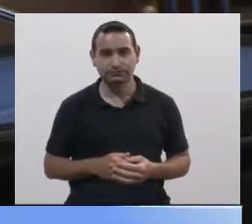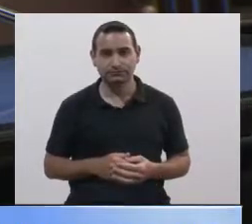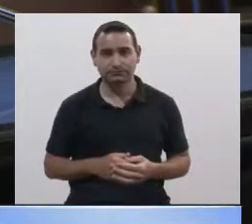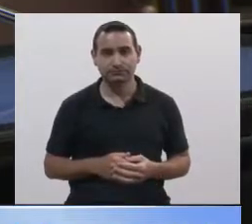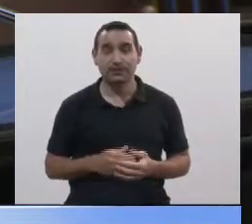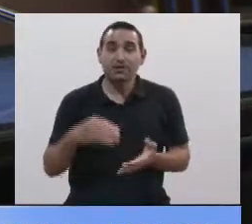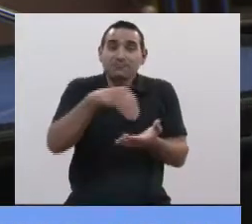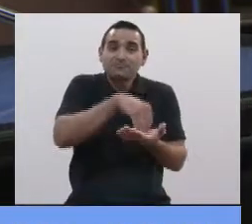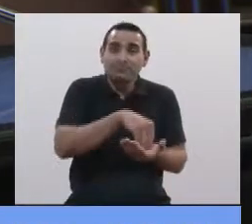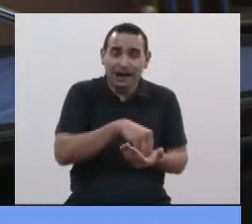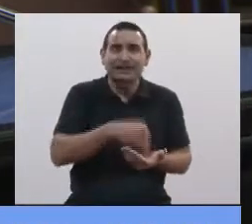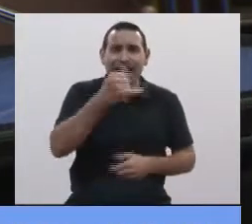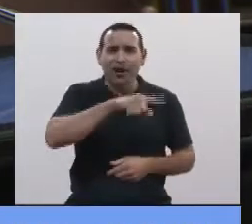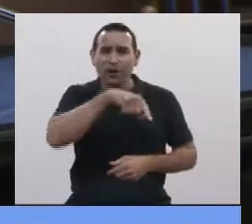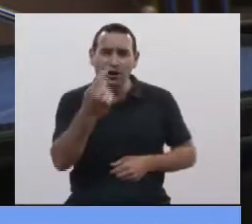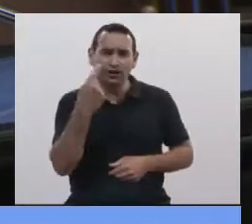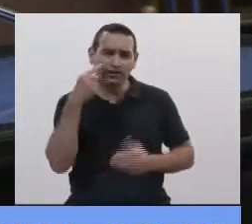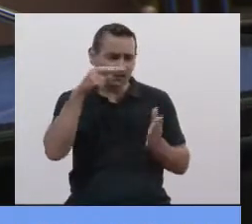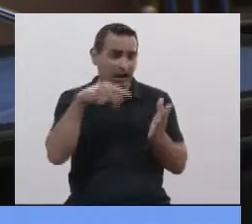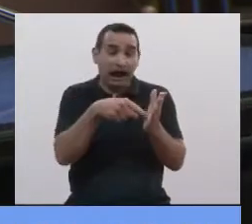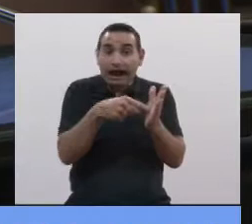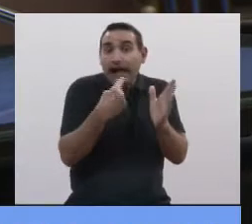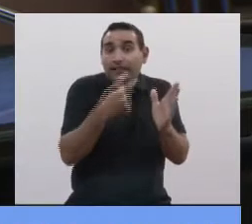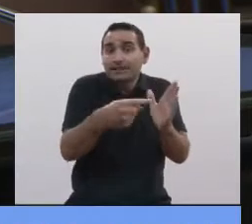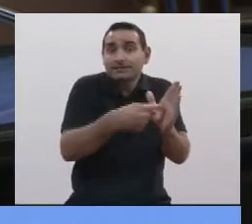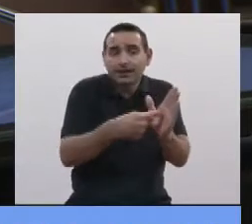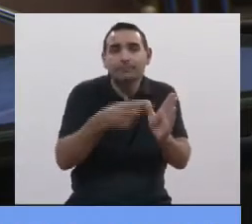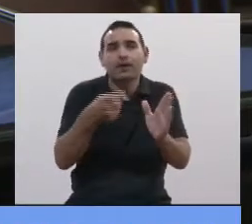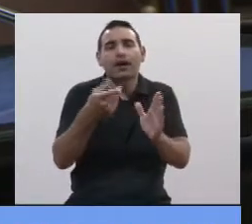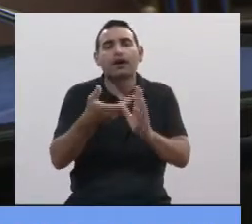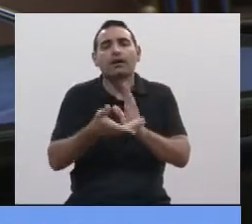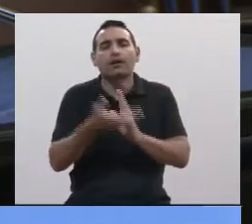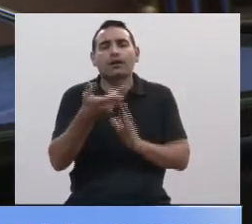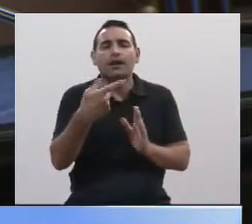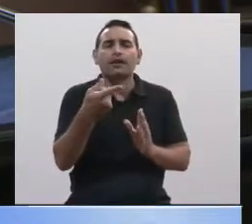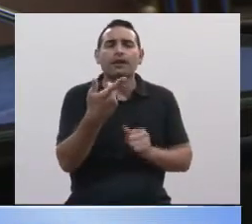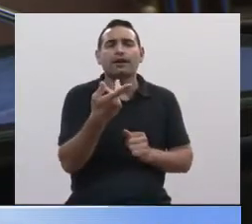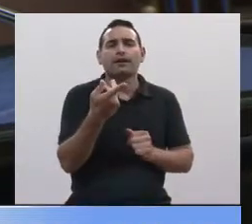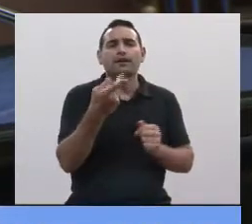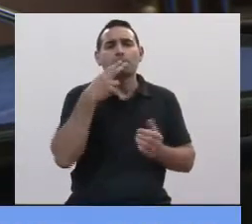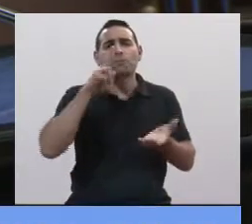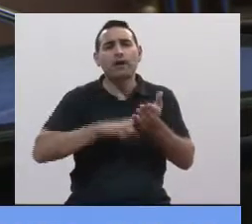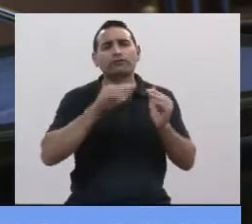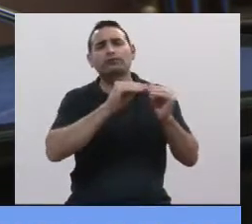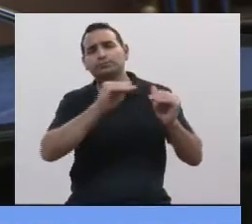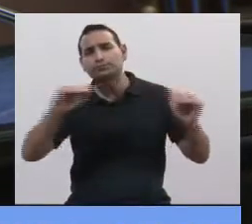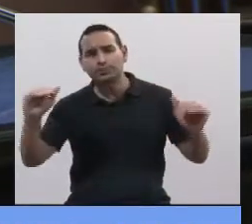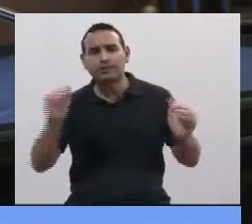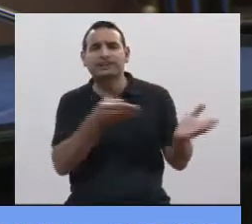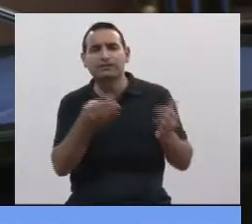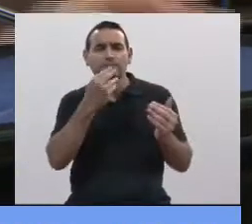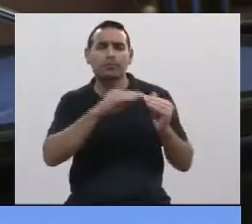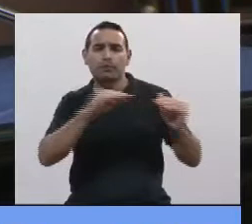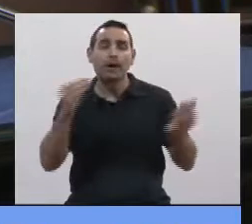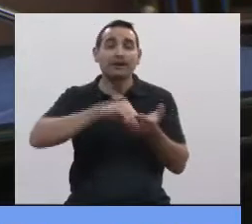Y tenemos otros indicadores que ya señalaron aquí, el aumento, el congelamiento de las tarifas. Tenemos acá el